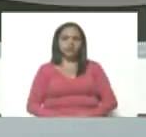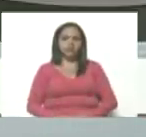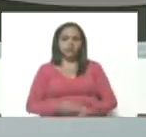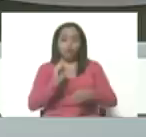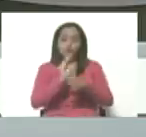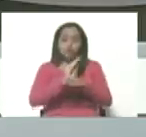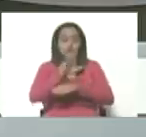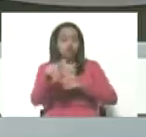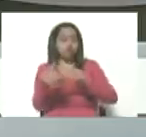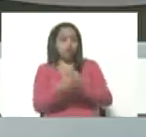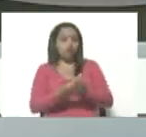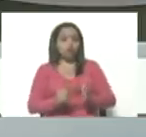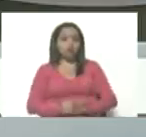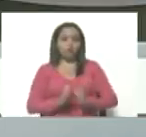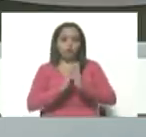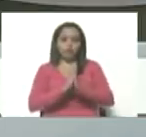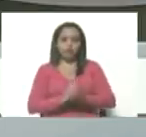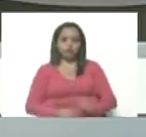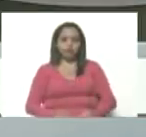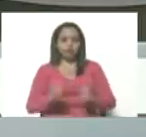Cuidémonos, cuidémonos. Bueno,